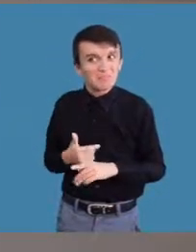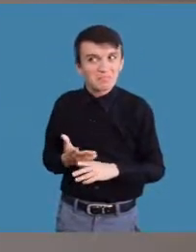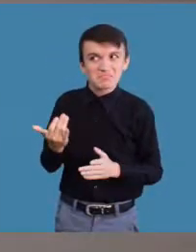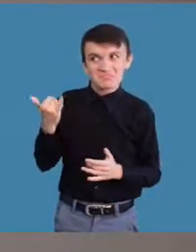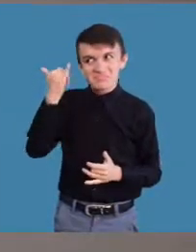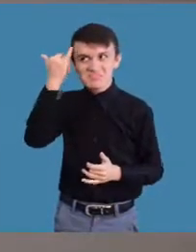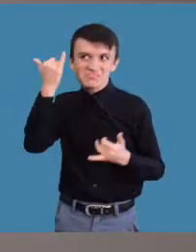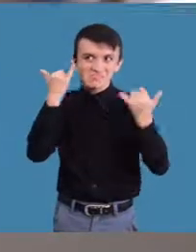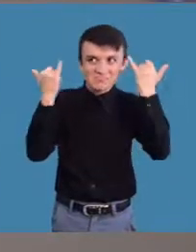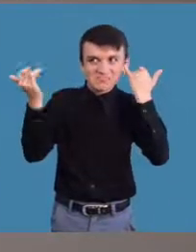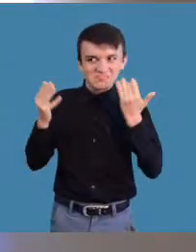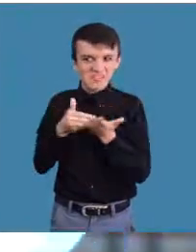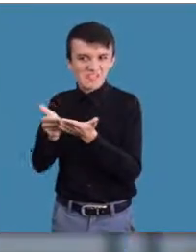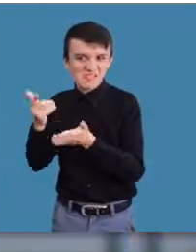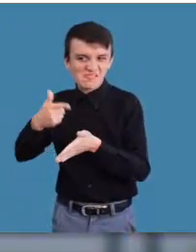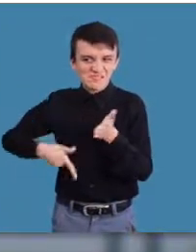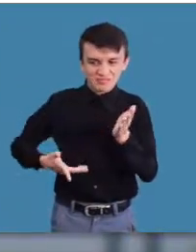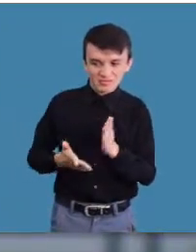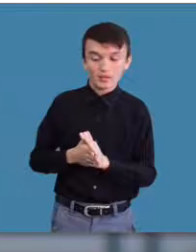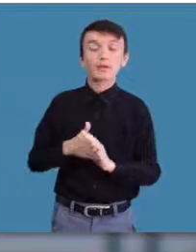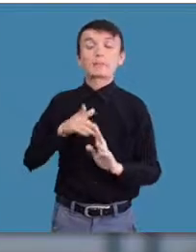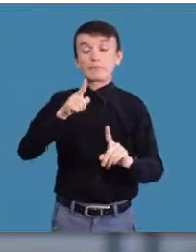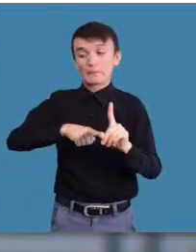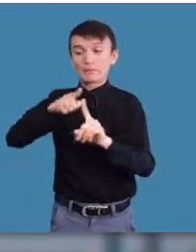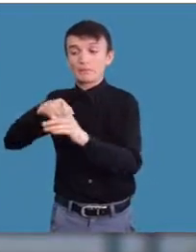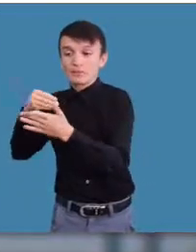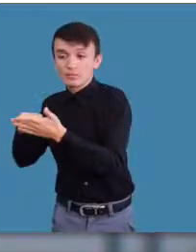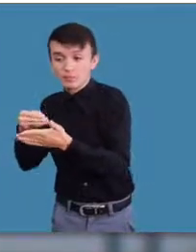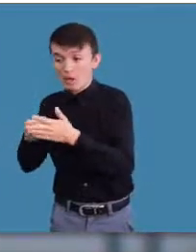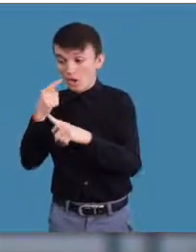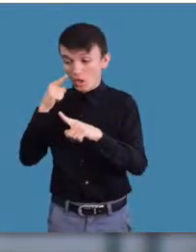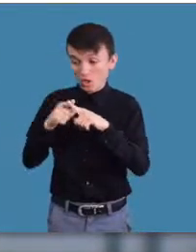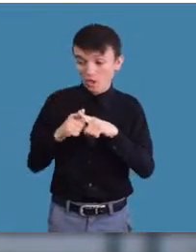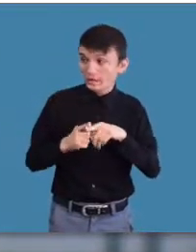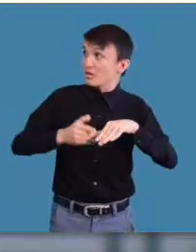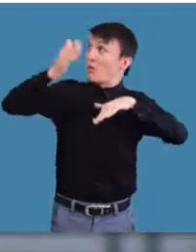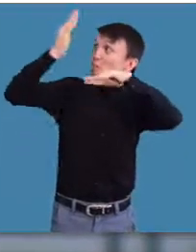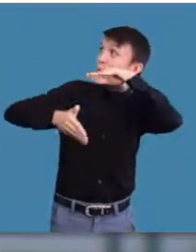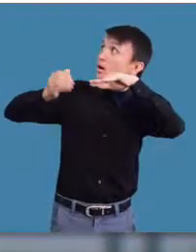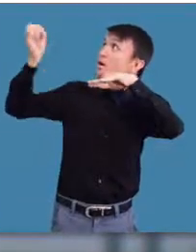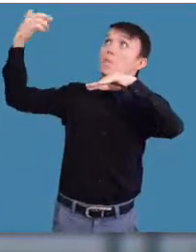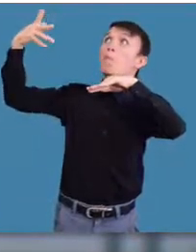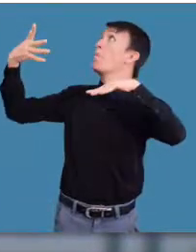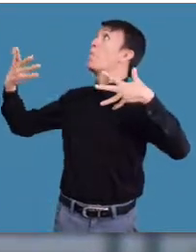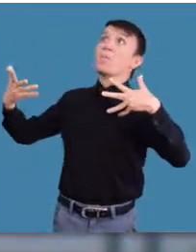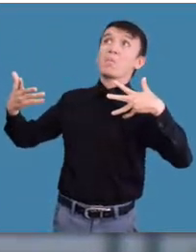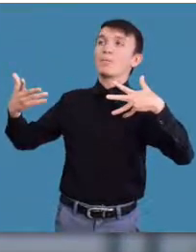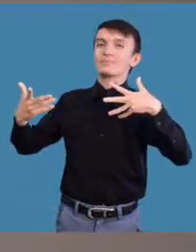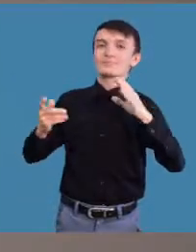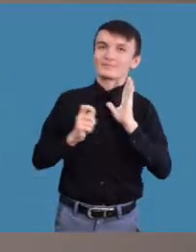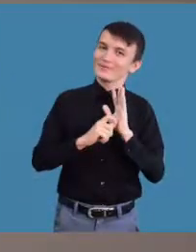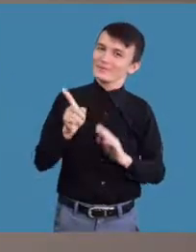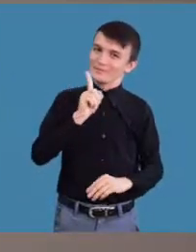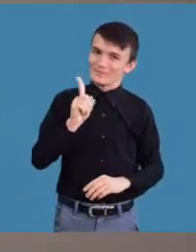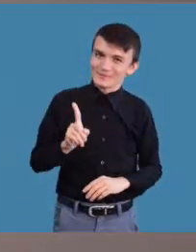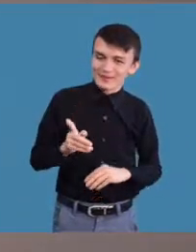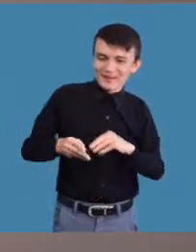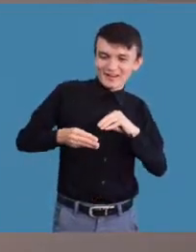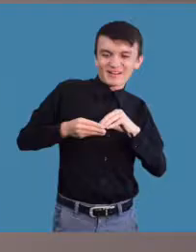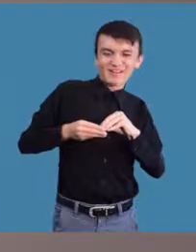qué lo va a invertir. Hay que tener en cuenta que los recibos hay que pagarlos, no solo para que no le corten a uno el servicio, sino